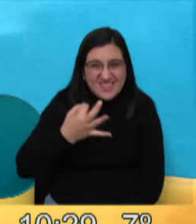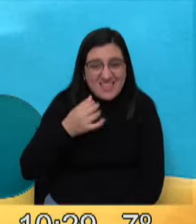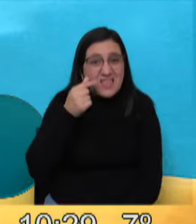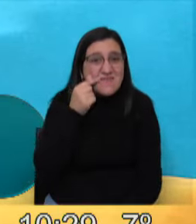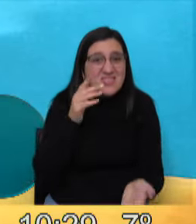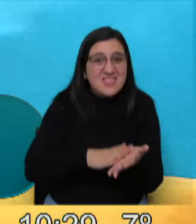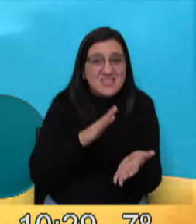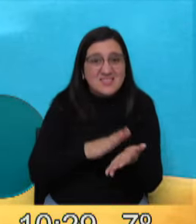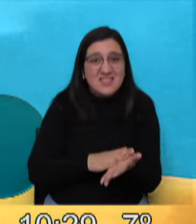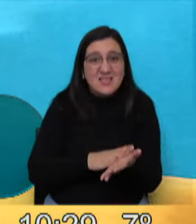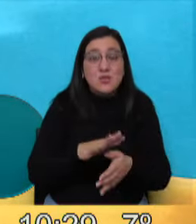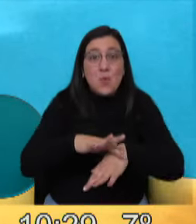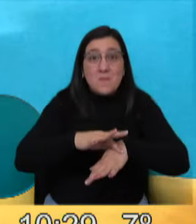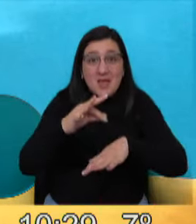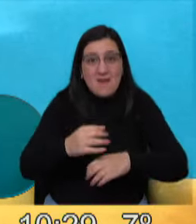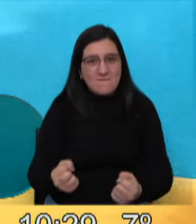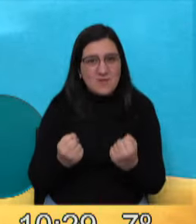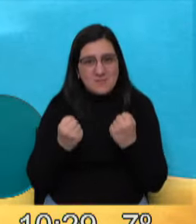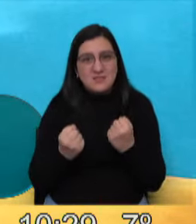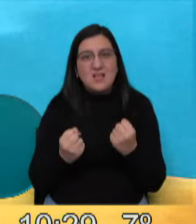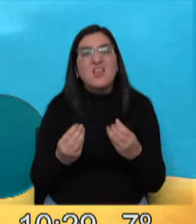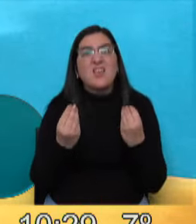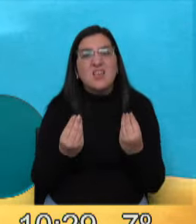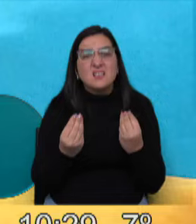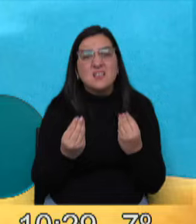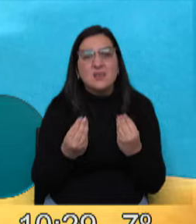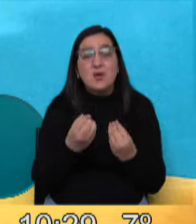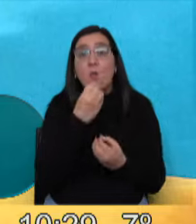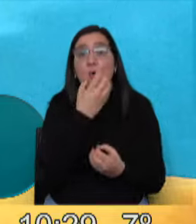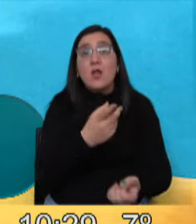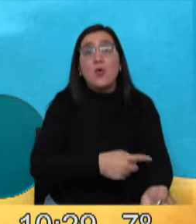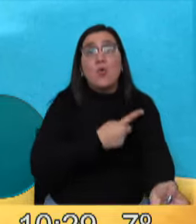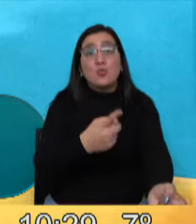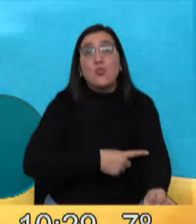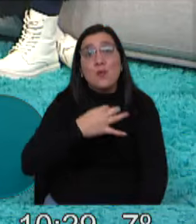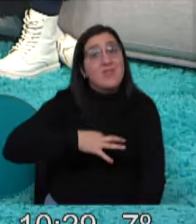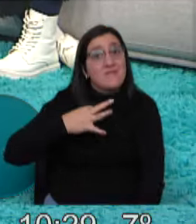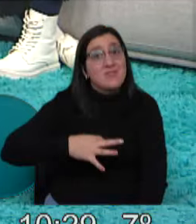tu científicamente, piel. Tu piel, la firmeza y todo eso son los buenos hábitos de vida.